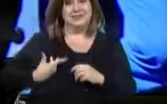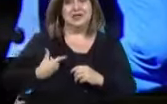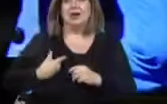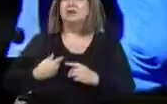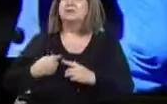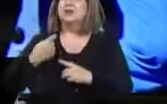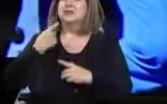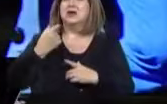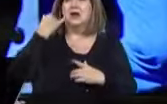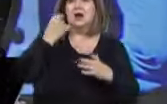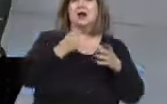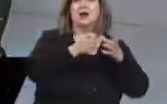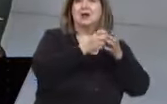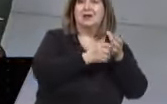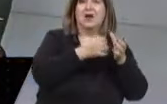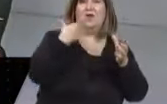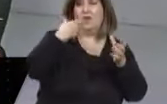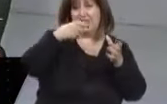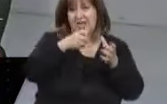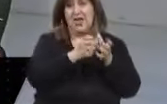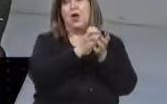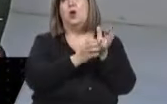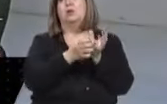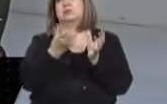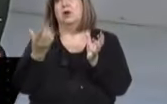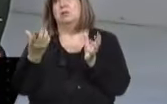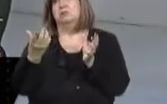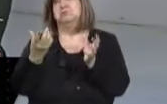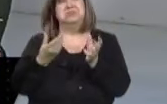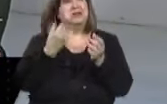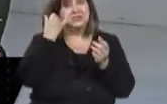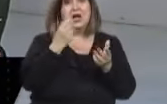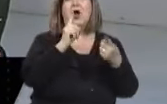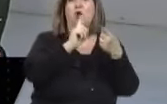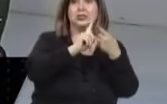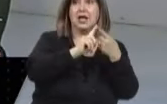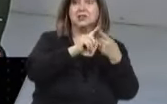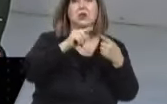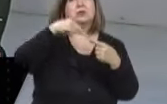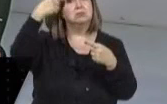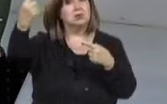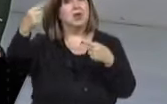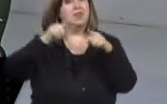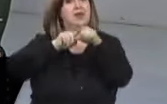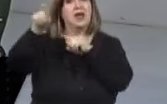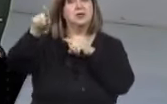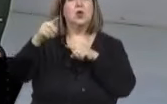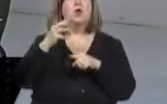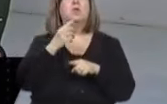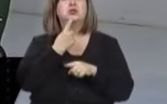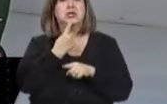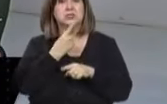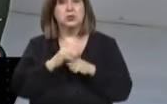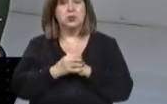o de lo que la embajada también transmite? Digo, estos, por ejemplo, de la embajada, ¿han tenido ese contacto? ¿Se sabe si ha tenido el contacto directo con él?